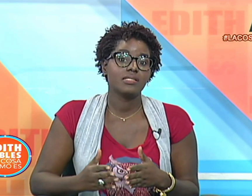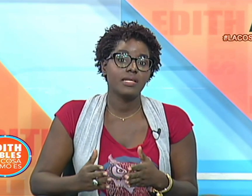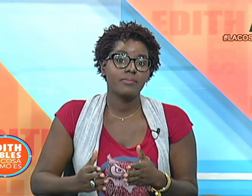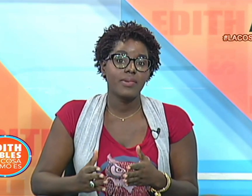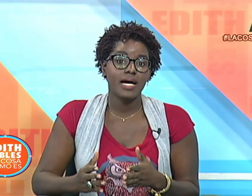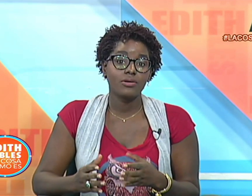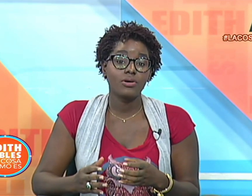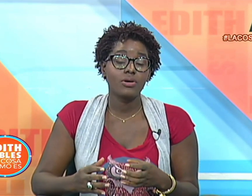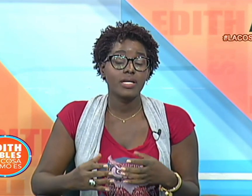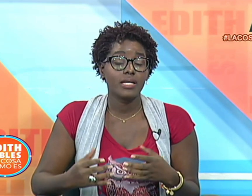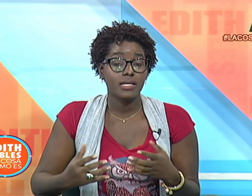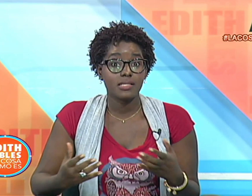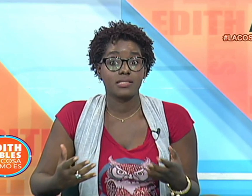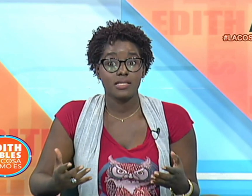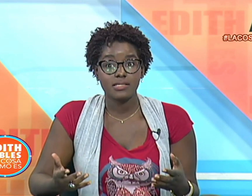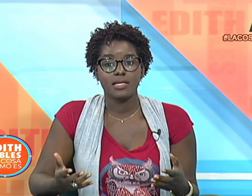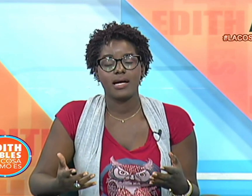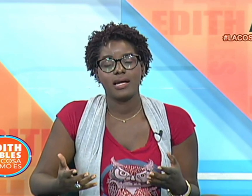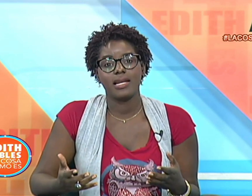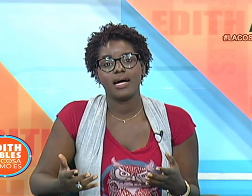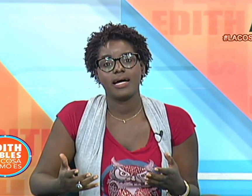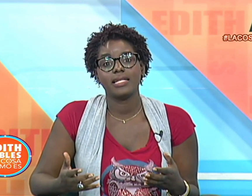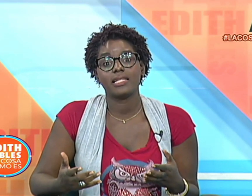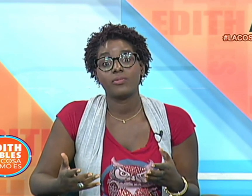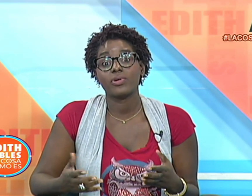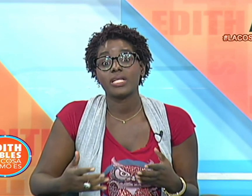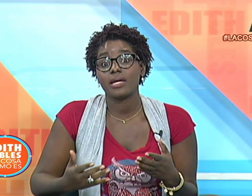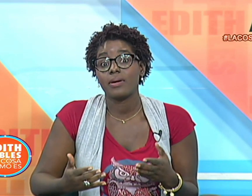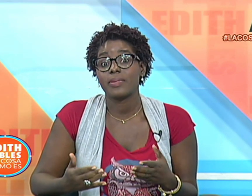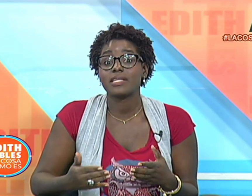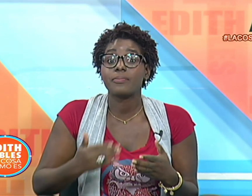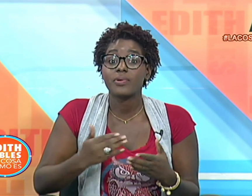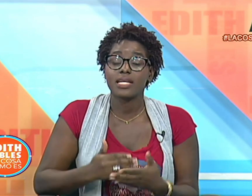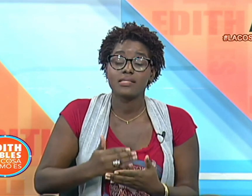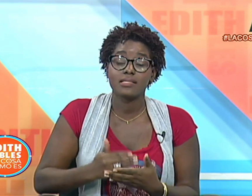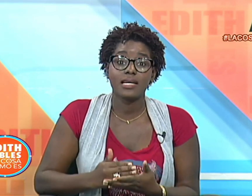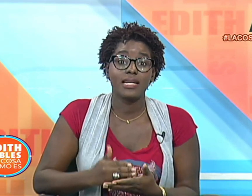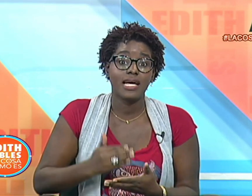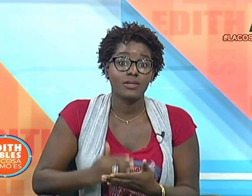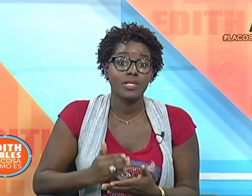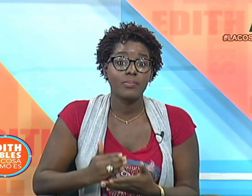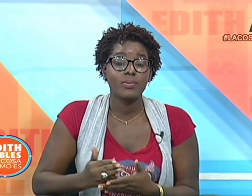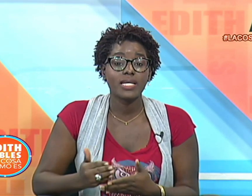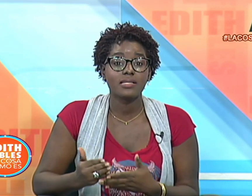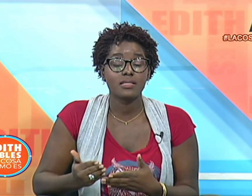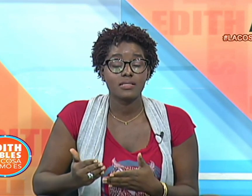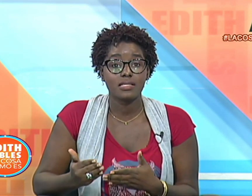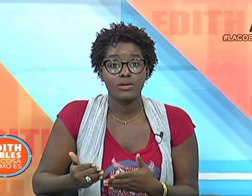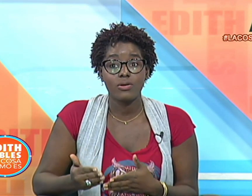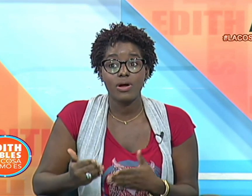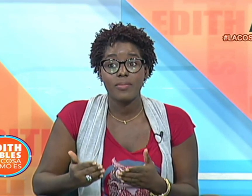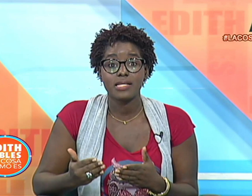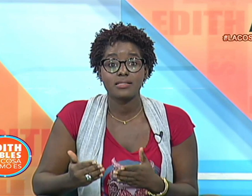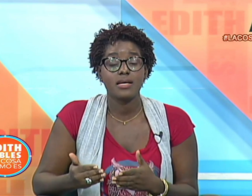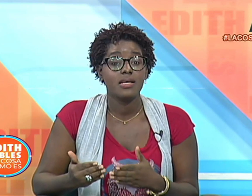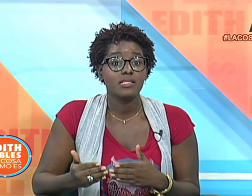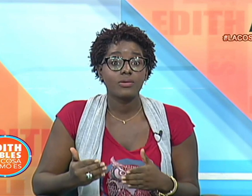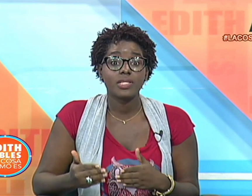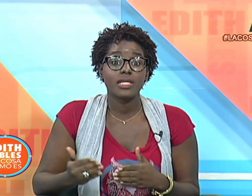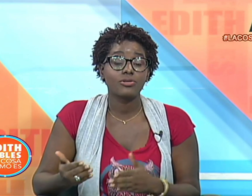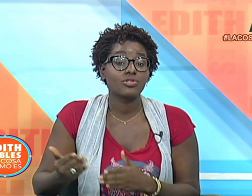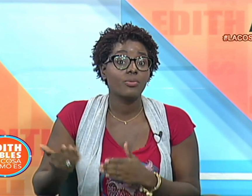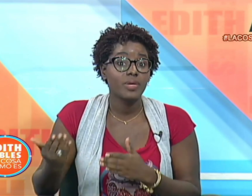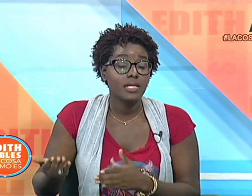sin embargo existe el temor de que va a pasar porque es que la deuda pública se cerró en más de